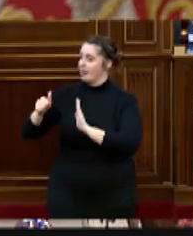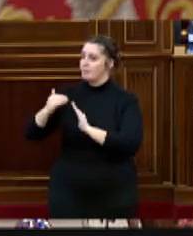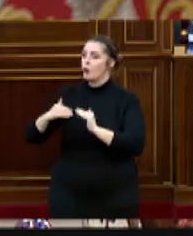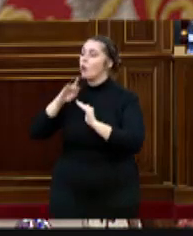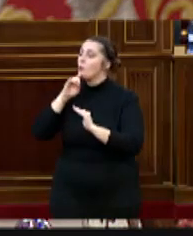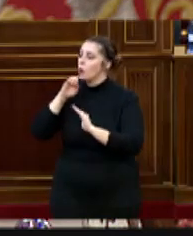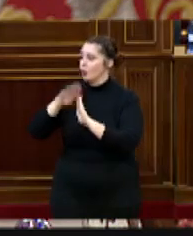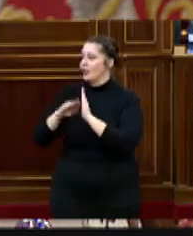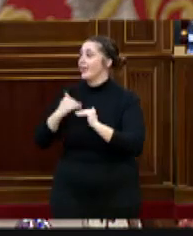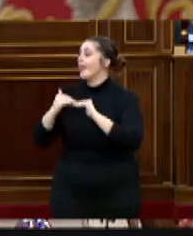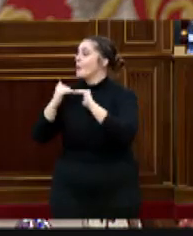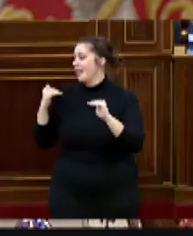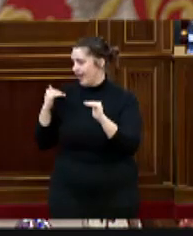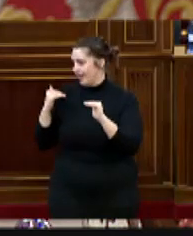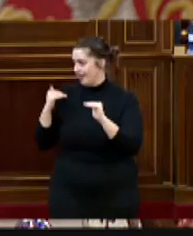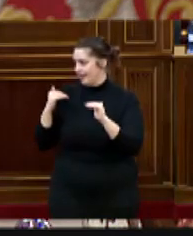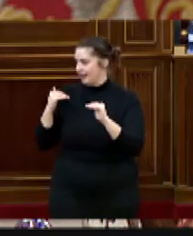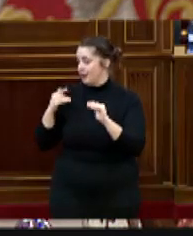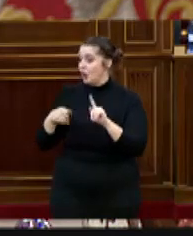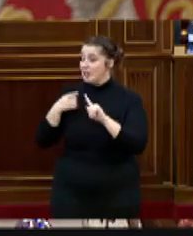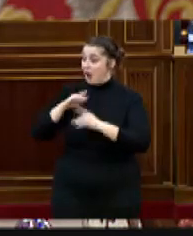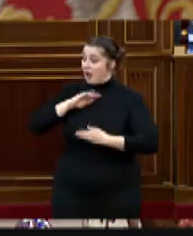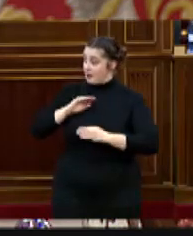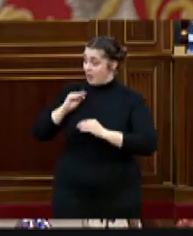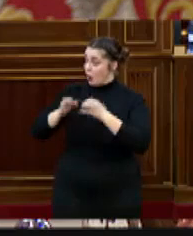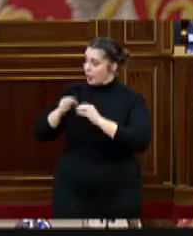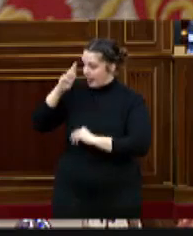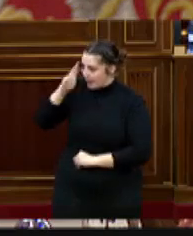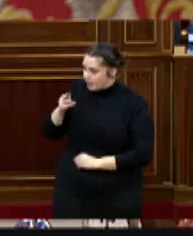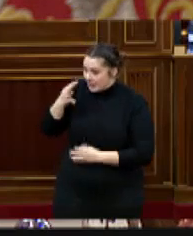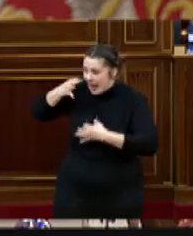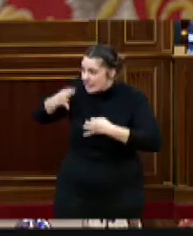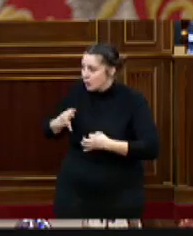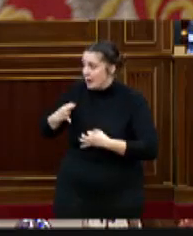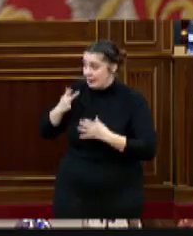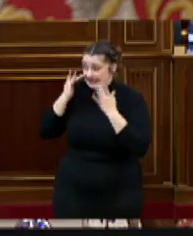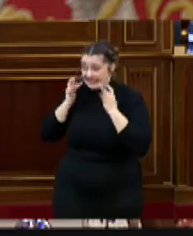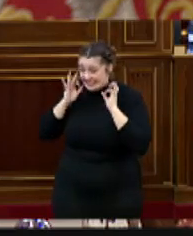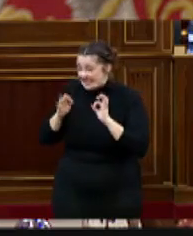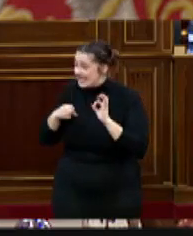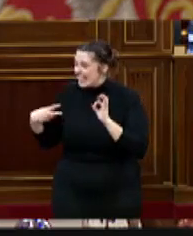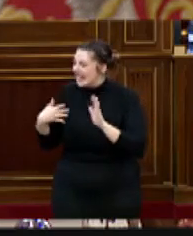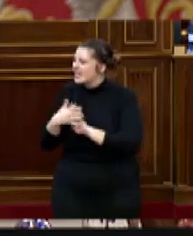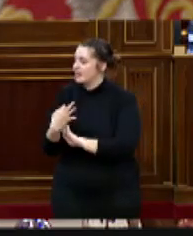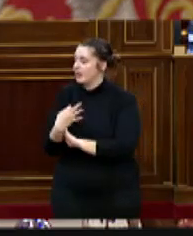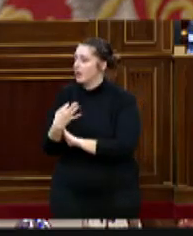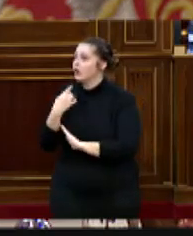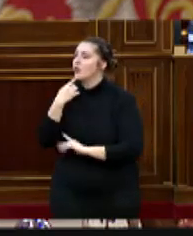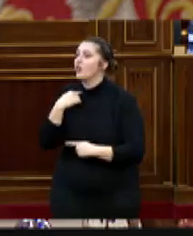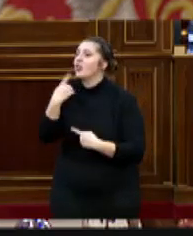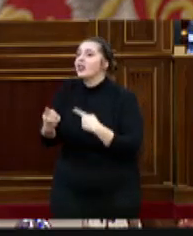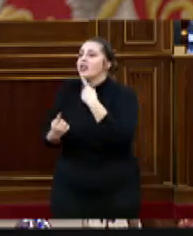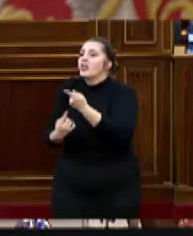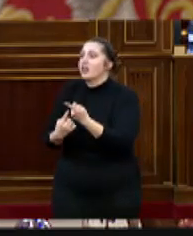de igualdad y respetar y garantizar esa capacidad jurídica significa literalmente dejar de deciros